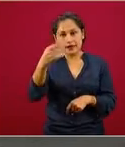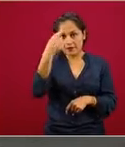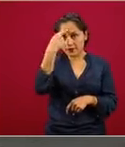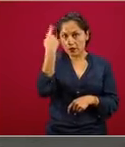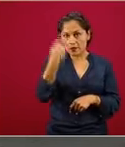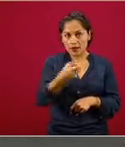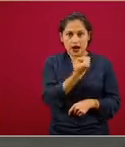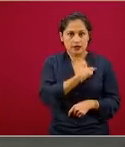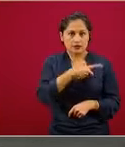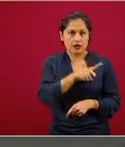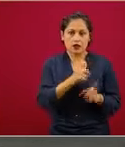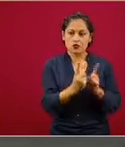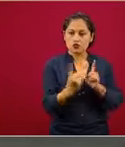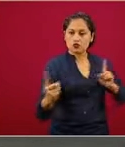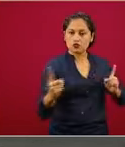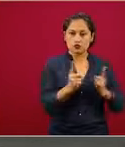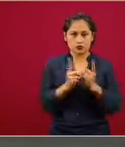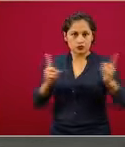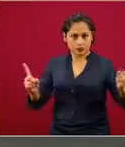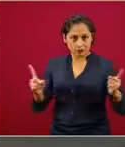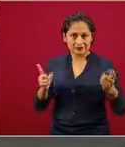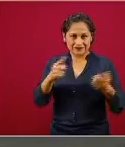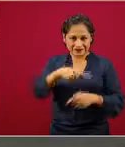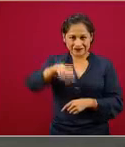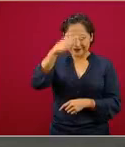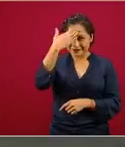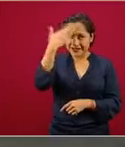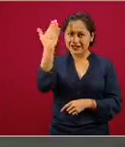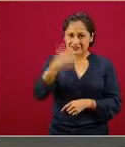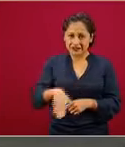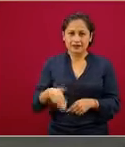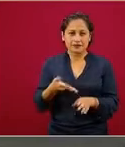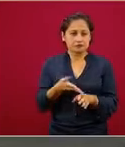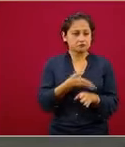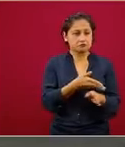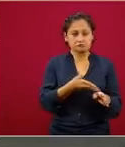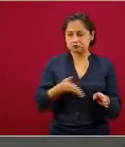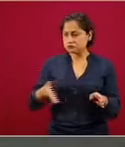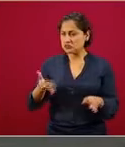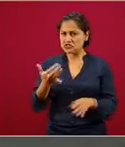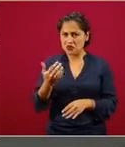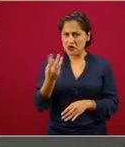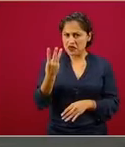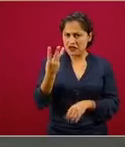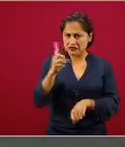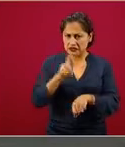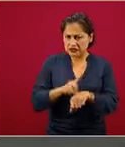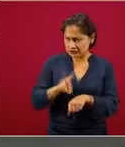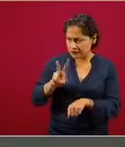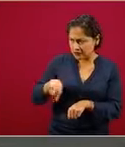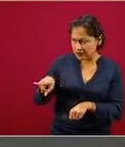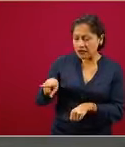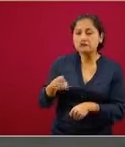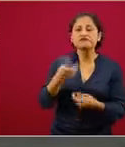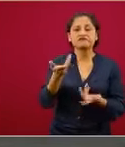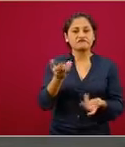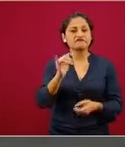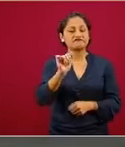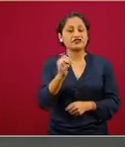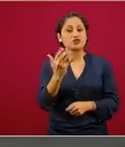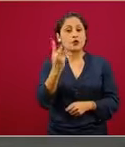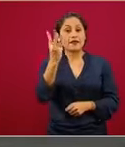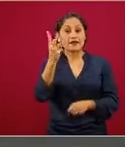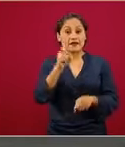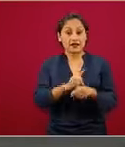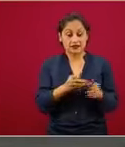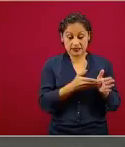desde hace muchos días, 53, ¿cierto? Días, y que